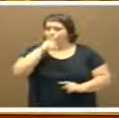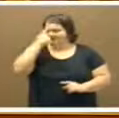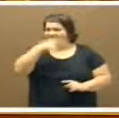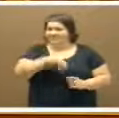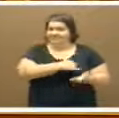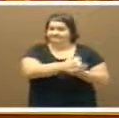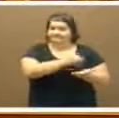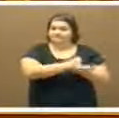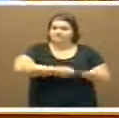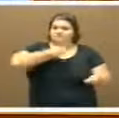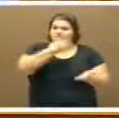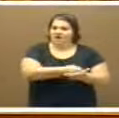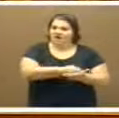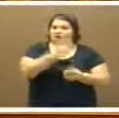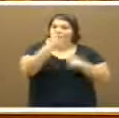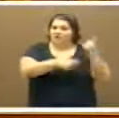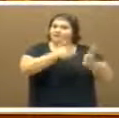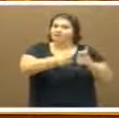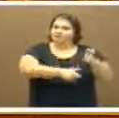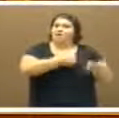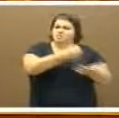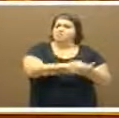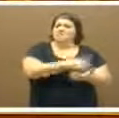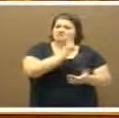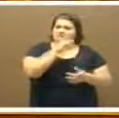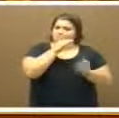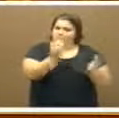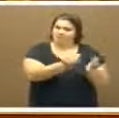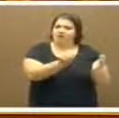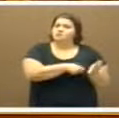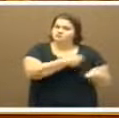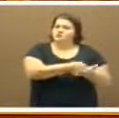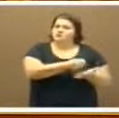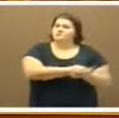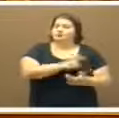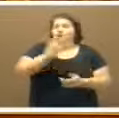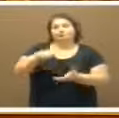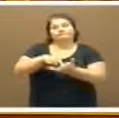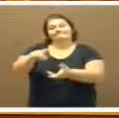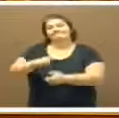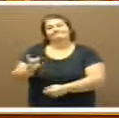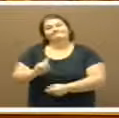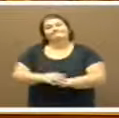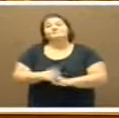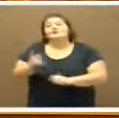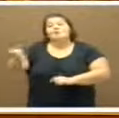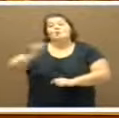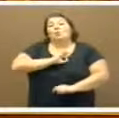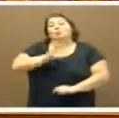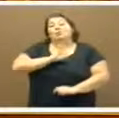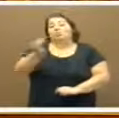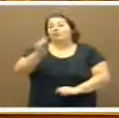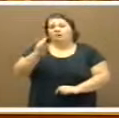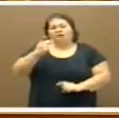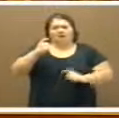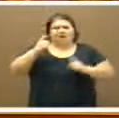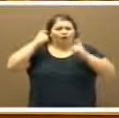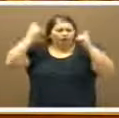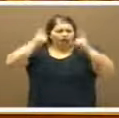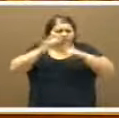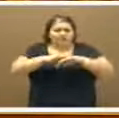extremeño tribute lo que debe, que hay muchos que sí, que efectivamente los pequeños y medianos tributan, pero otros no. Por lo tanto, mientras ustedes no pongan el suficiente énfasis